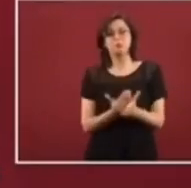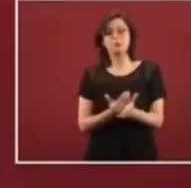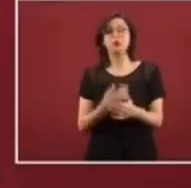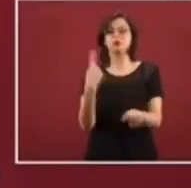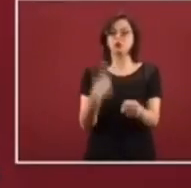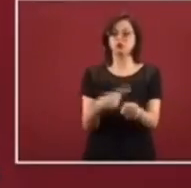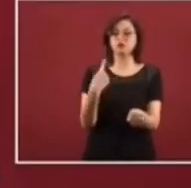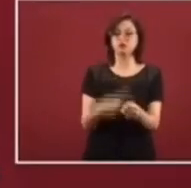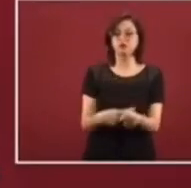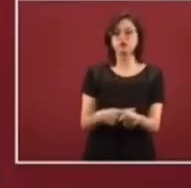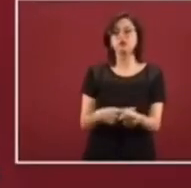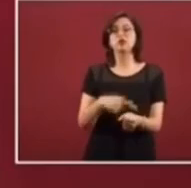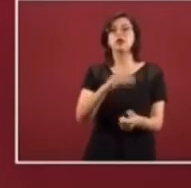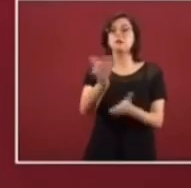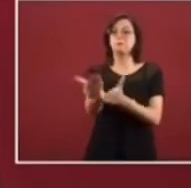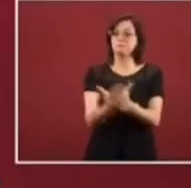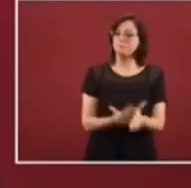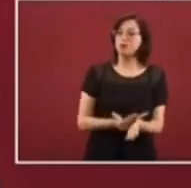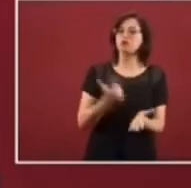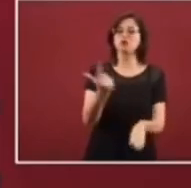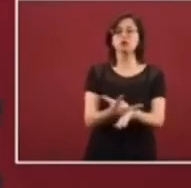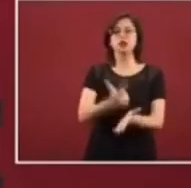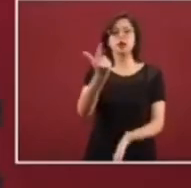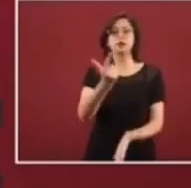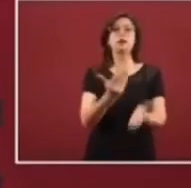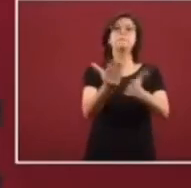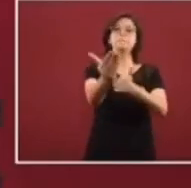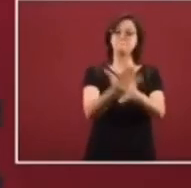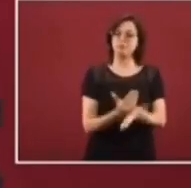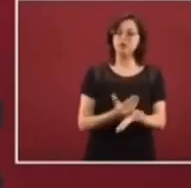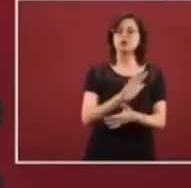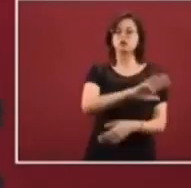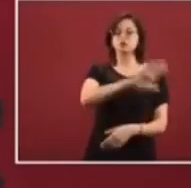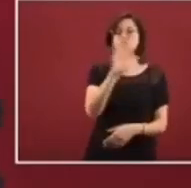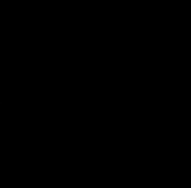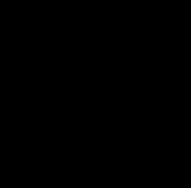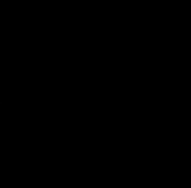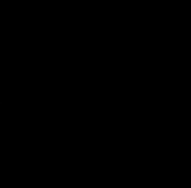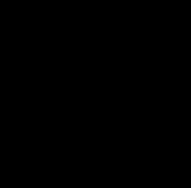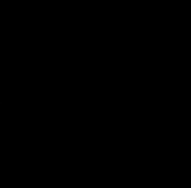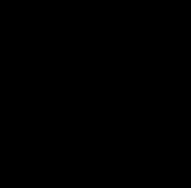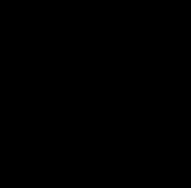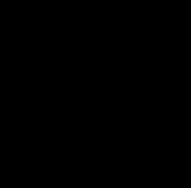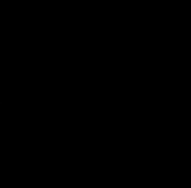carga de enfermedad, complicaciones y muerte por COVID en la población que reside en el territorio nacional.